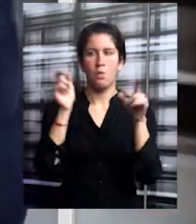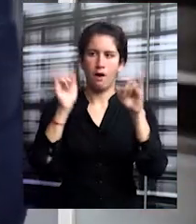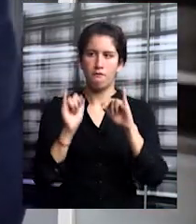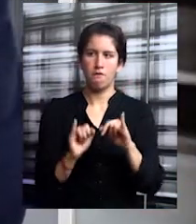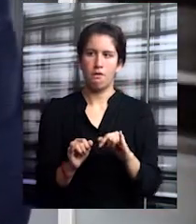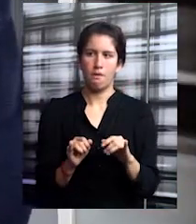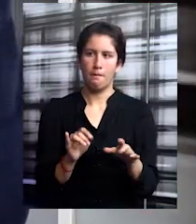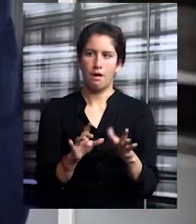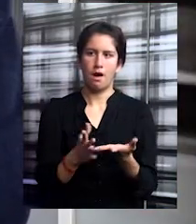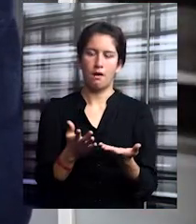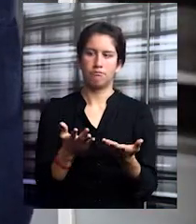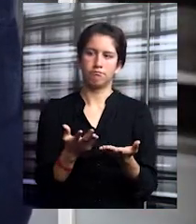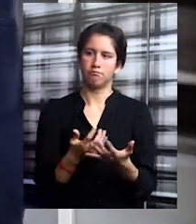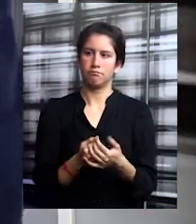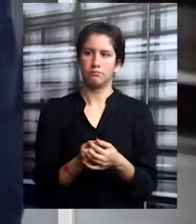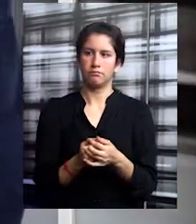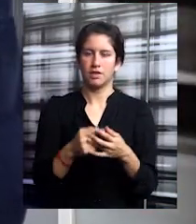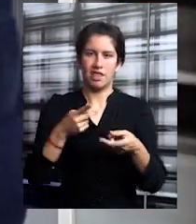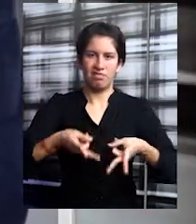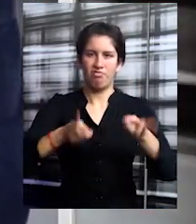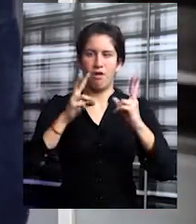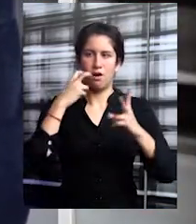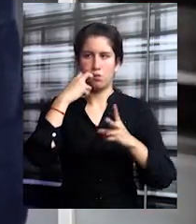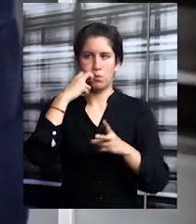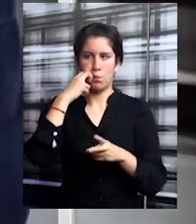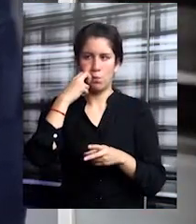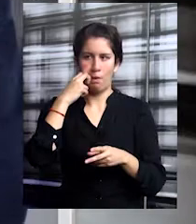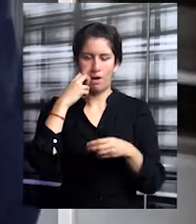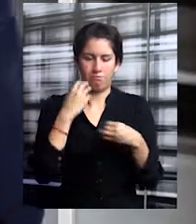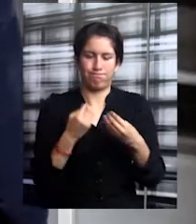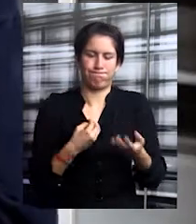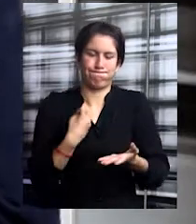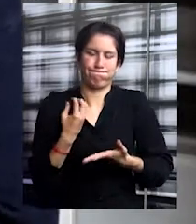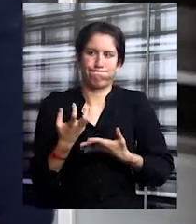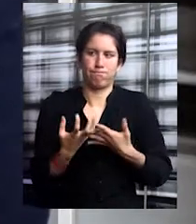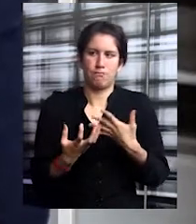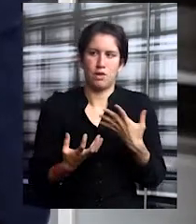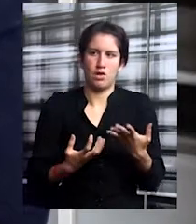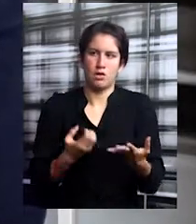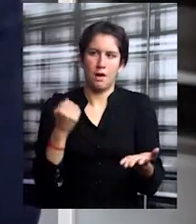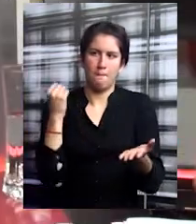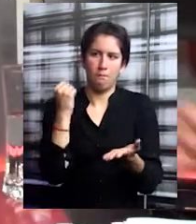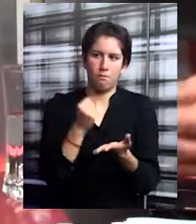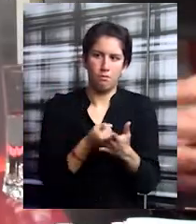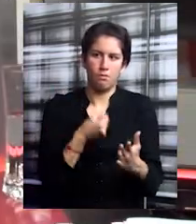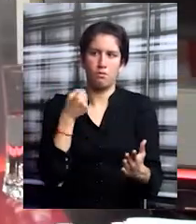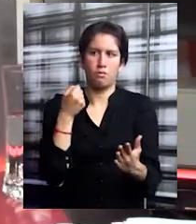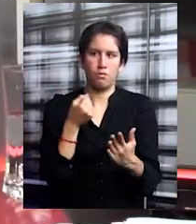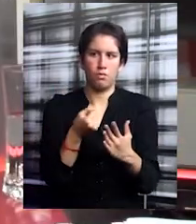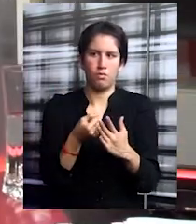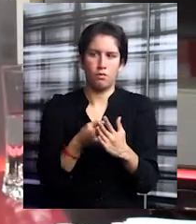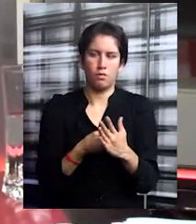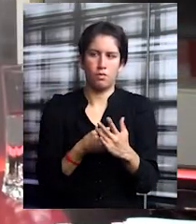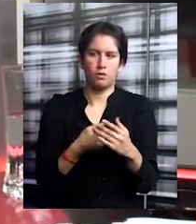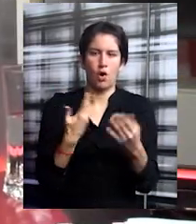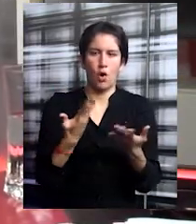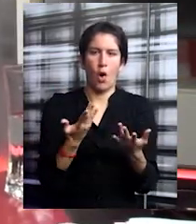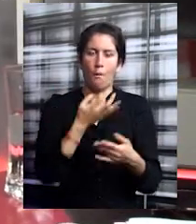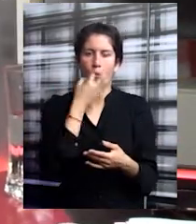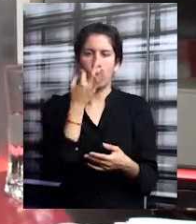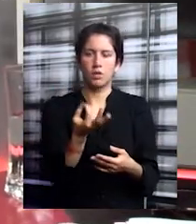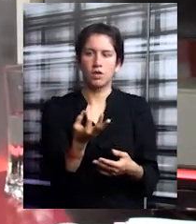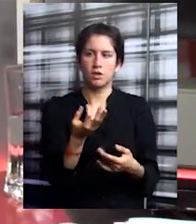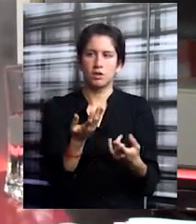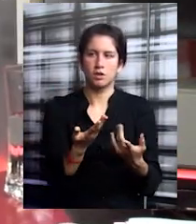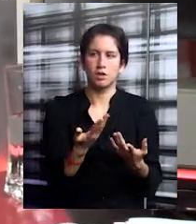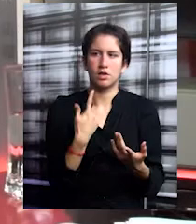de Derechos Humanos, han puesto un poco de incertidumbre porque hay muchas otras instancias como la que usted dice que también debiera de ser considerada. Bueno, yo